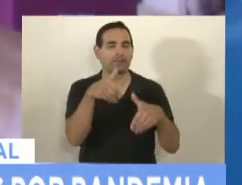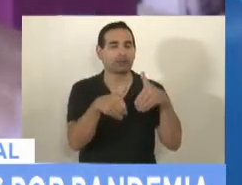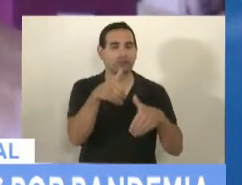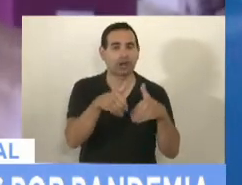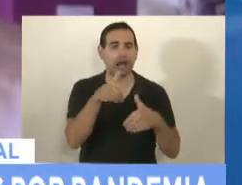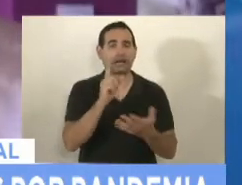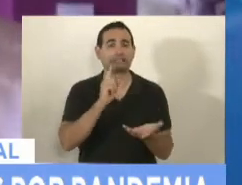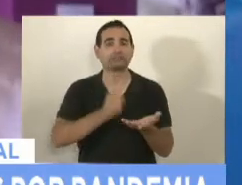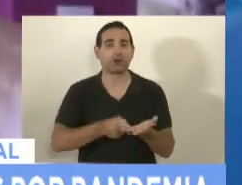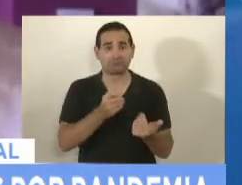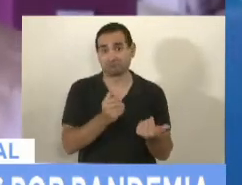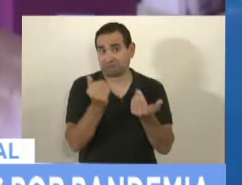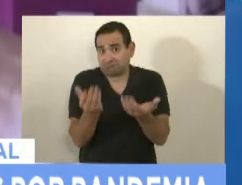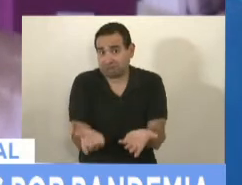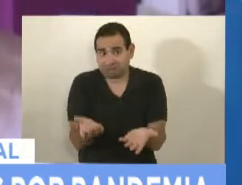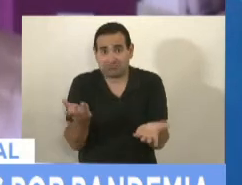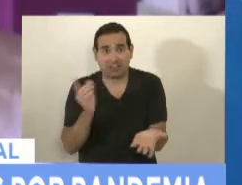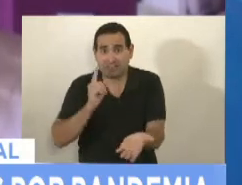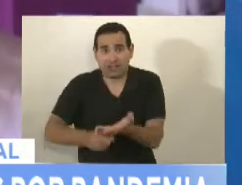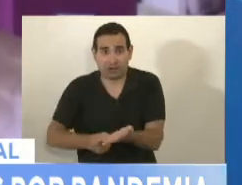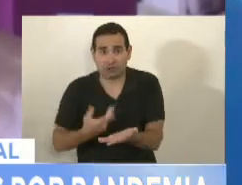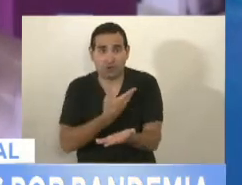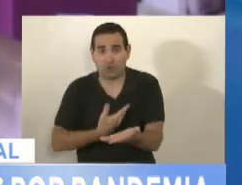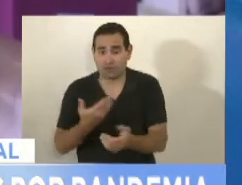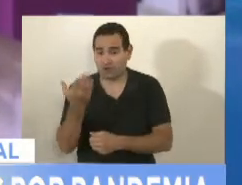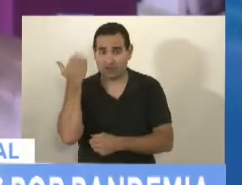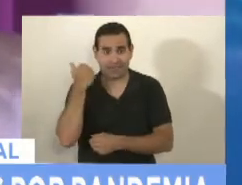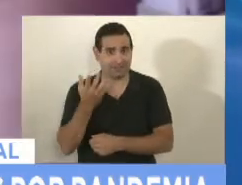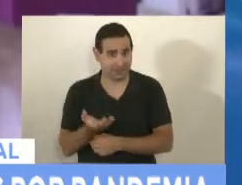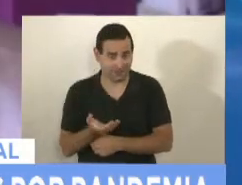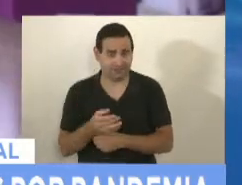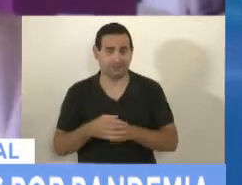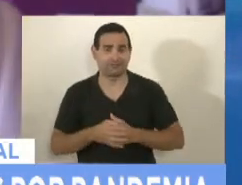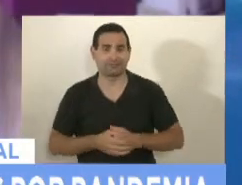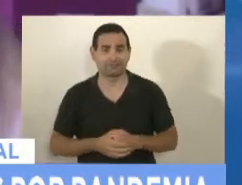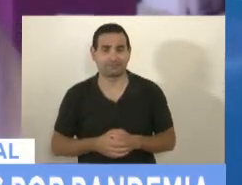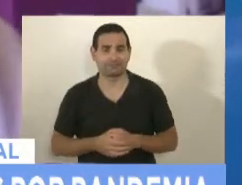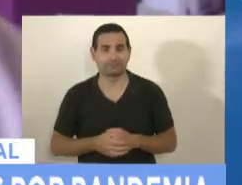fue favorable al sistema del decreto del gobierno anterior.